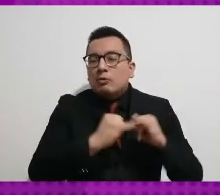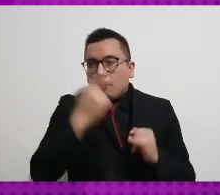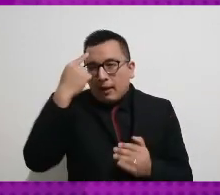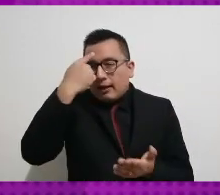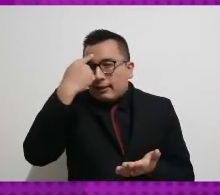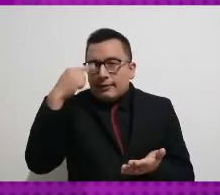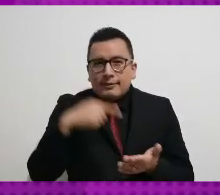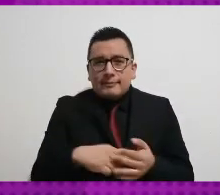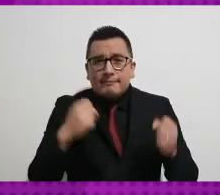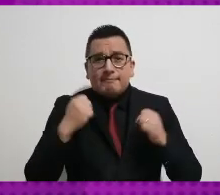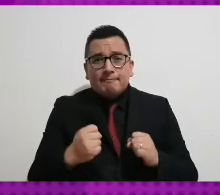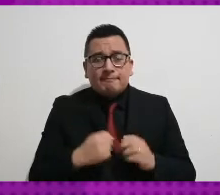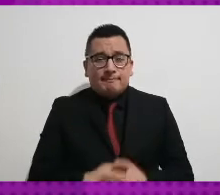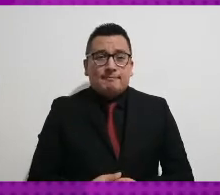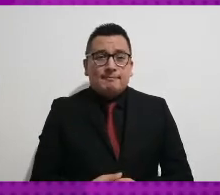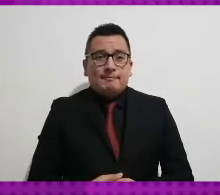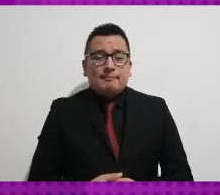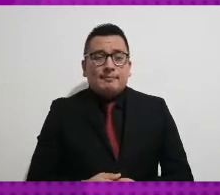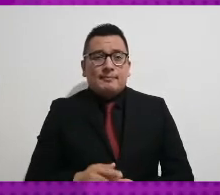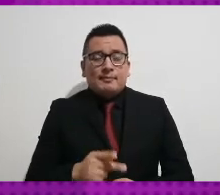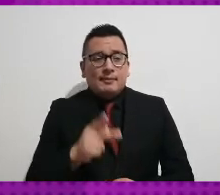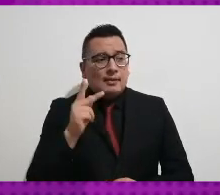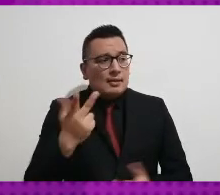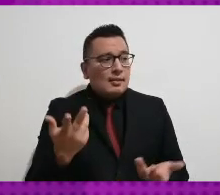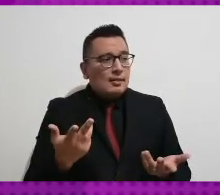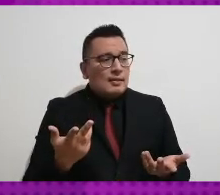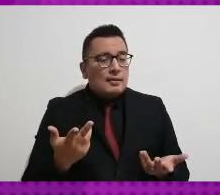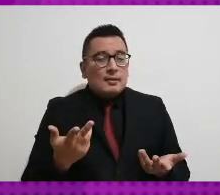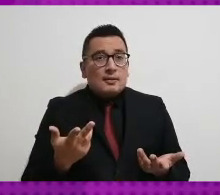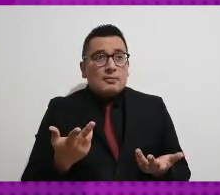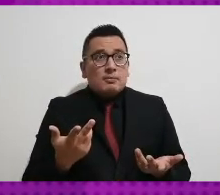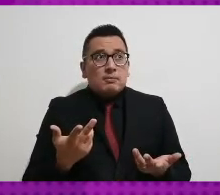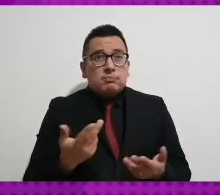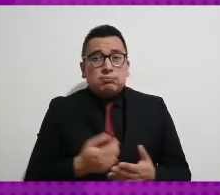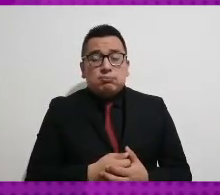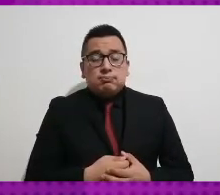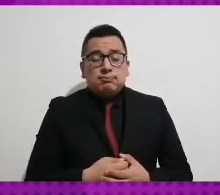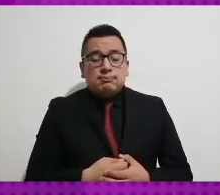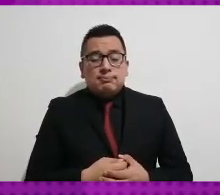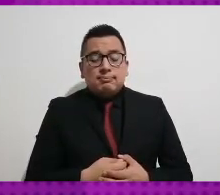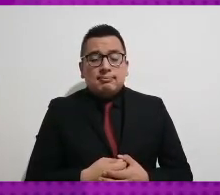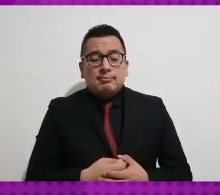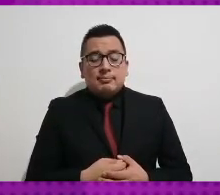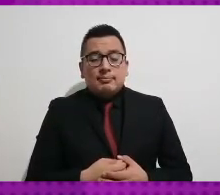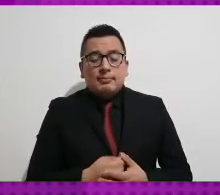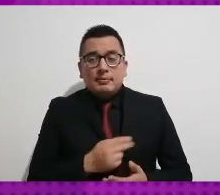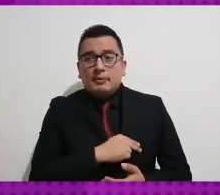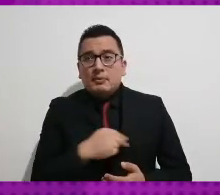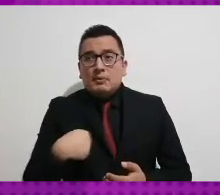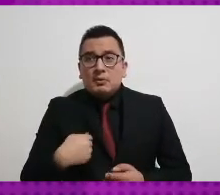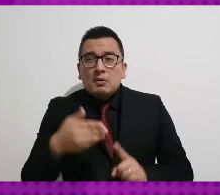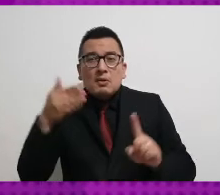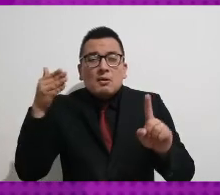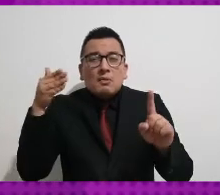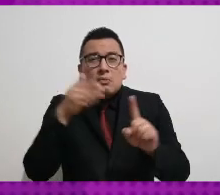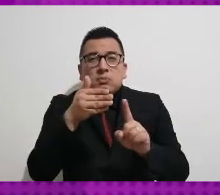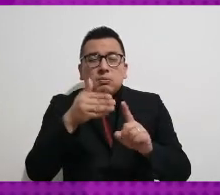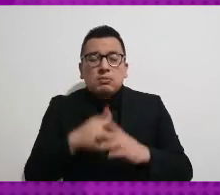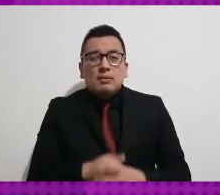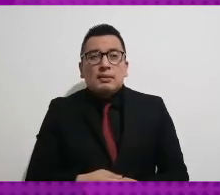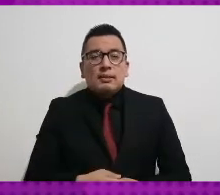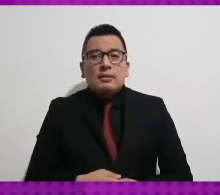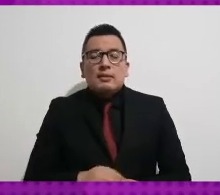Obviamente, pues desgraciadamente la pretensión de la Contraloría